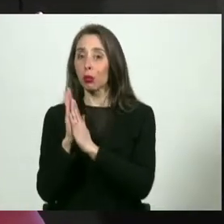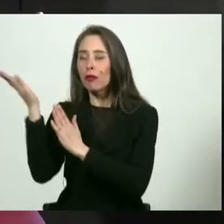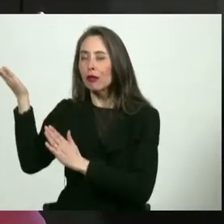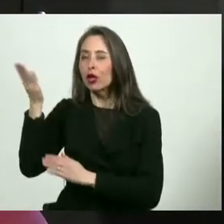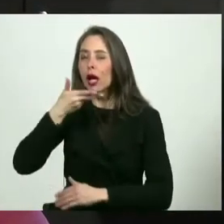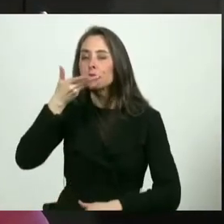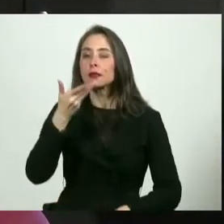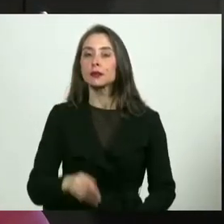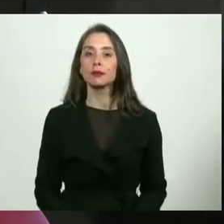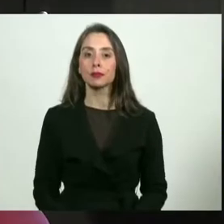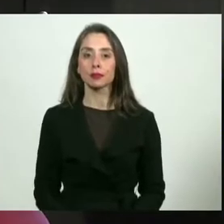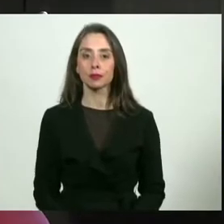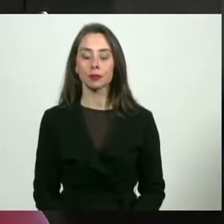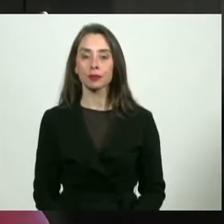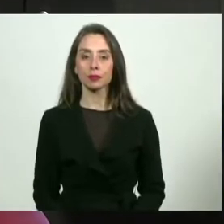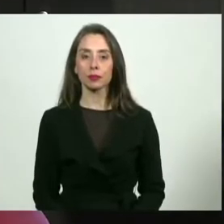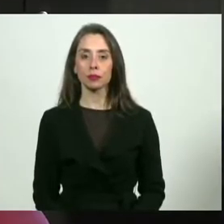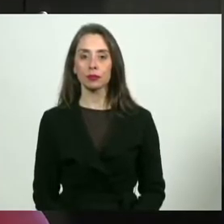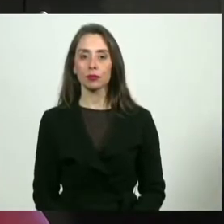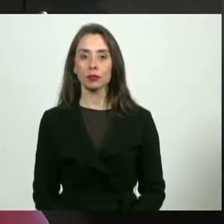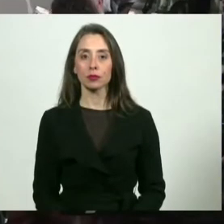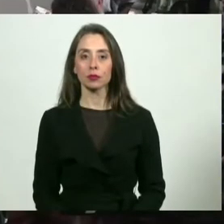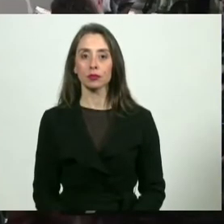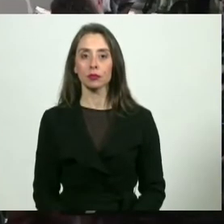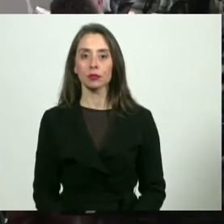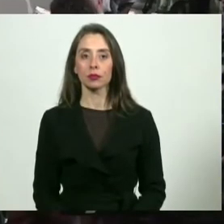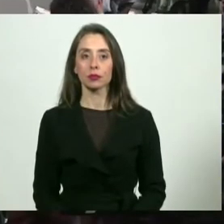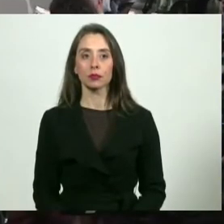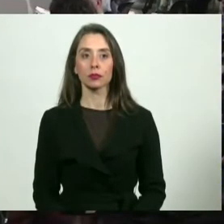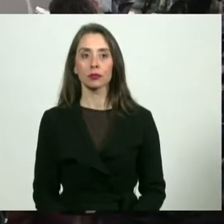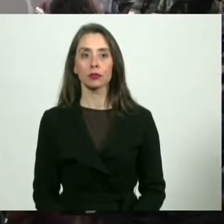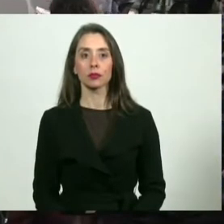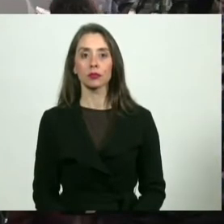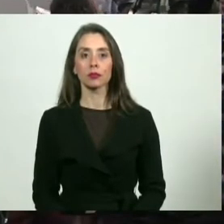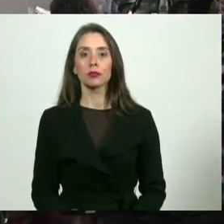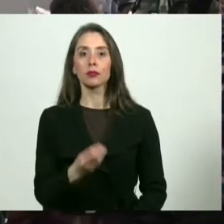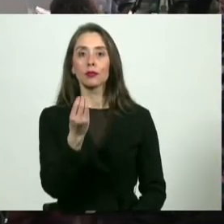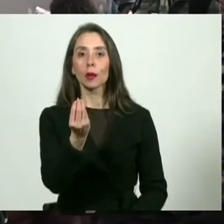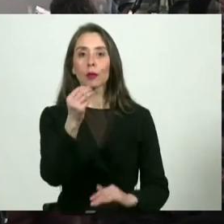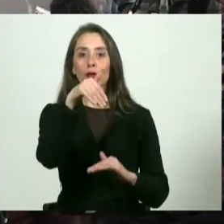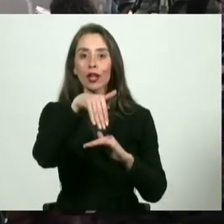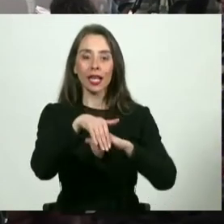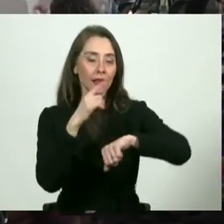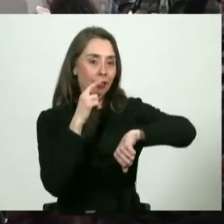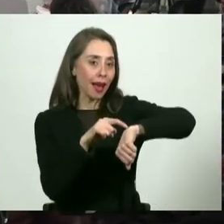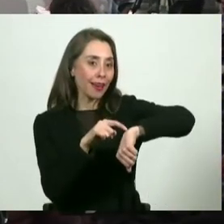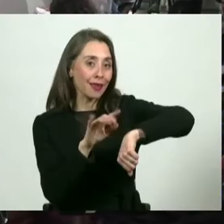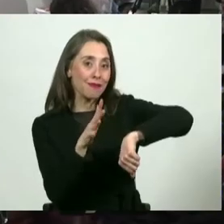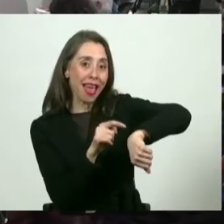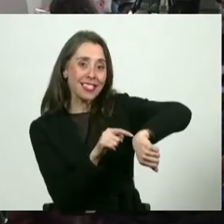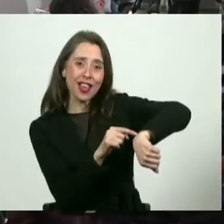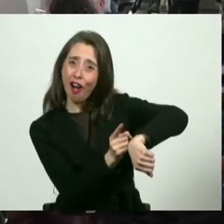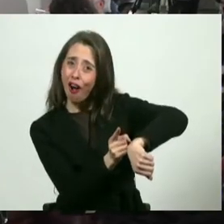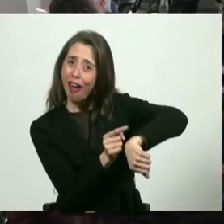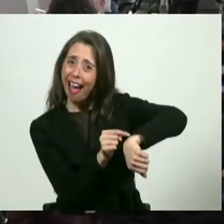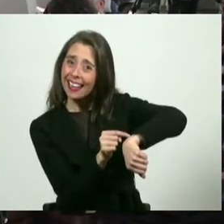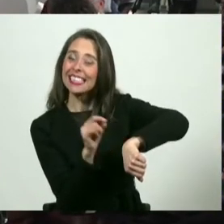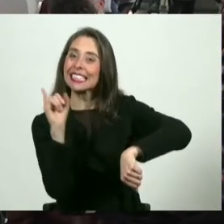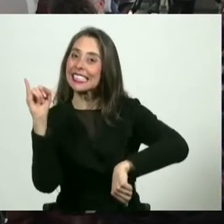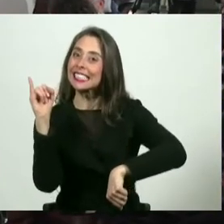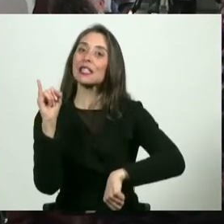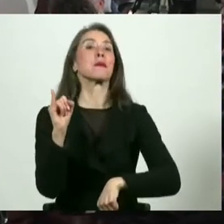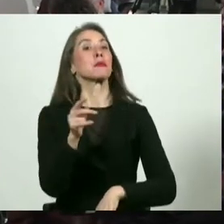discapacidad, pero también considero que es un factor relevante hablar de trabajo permanente y